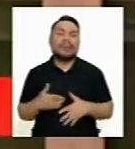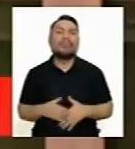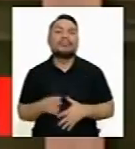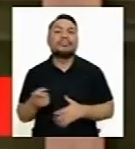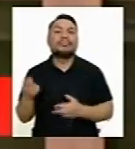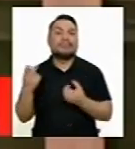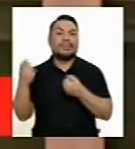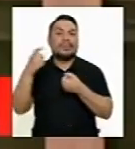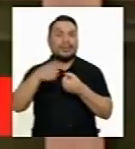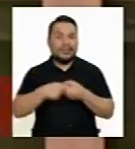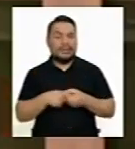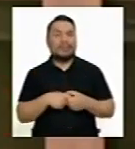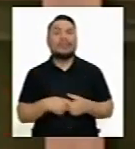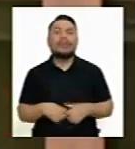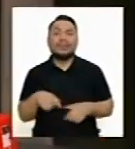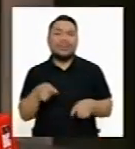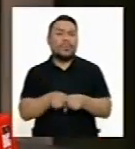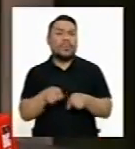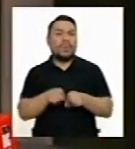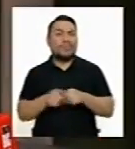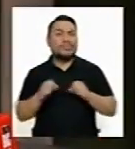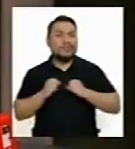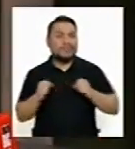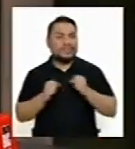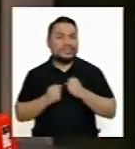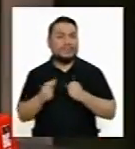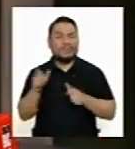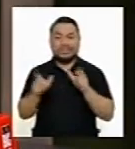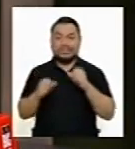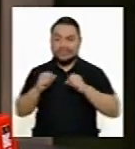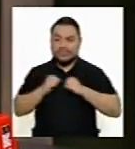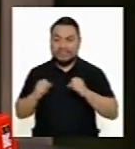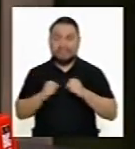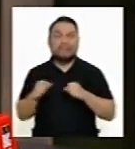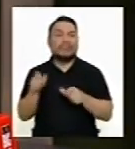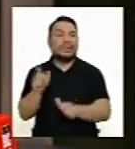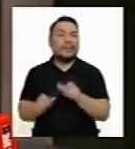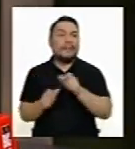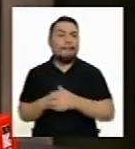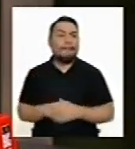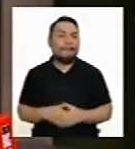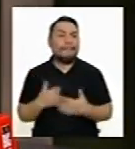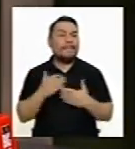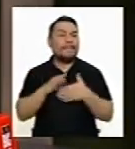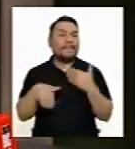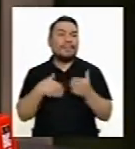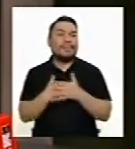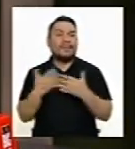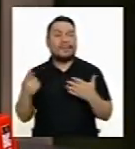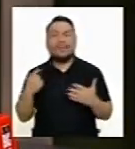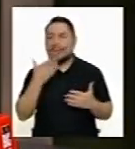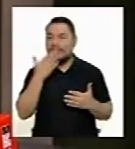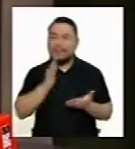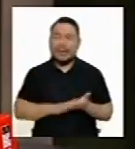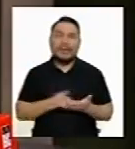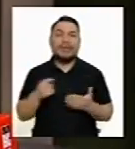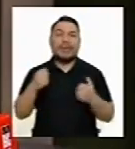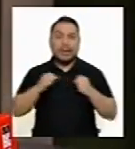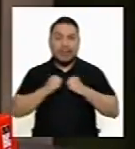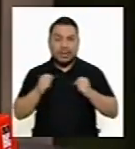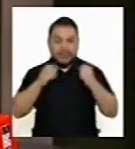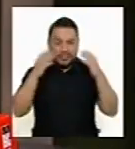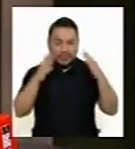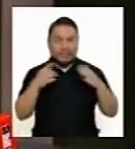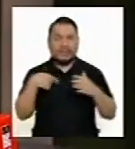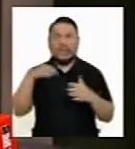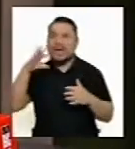con el deporte, ¿no? Pues las personas que están involucradas en el deporte definitivamente son personas que están lejos de cometer o de poder caer en